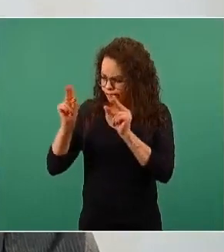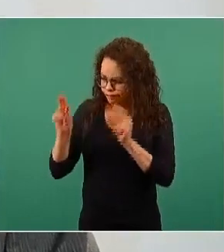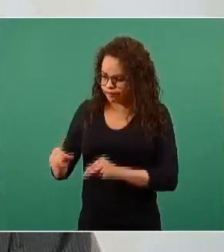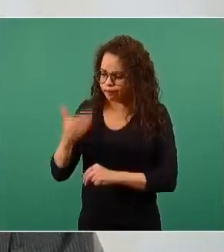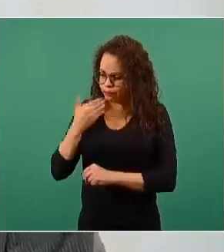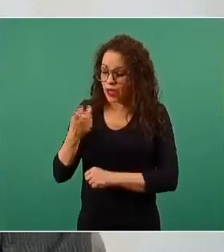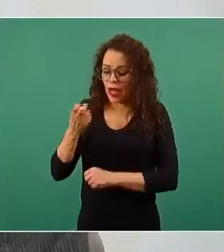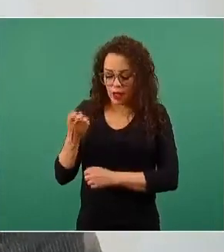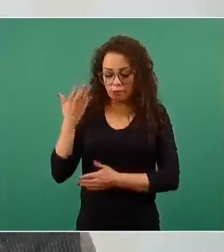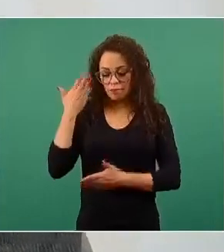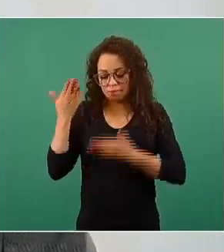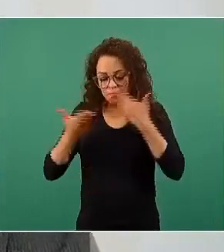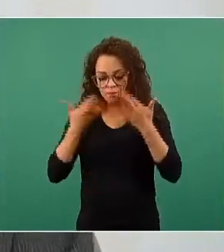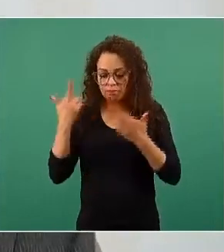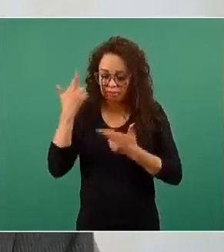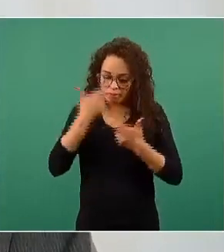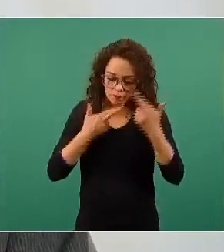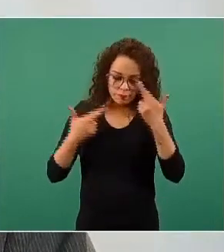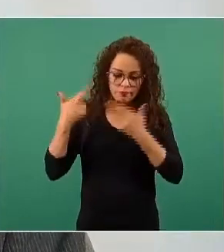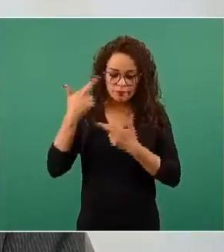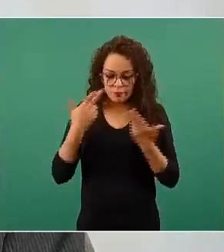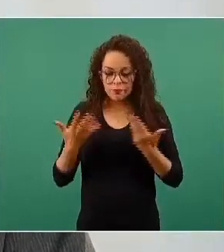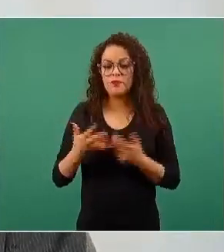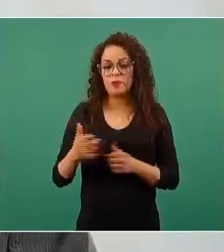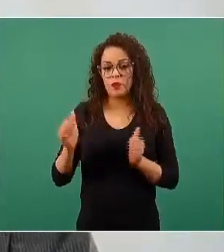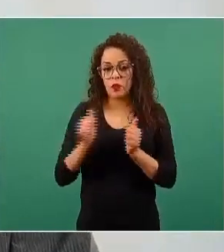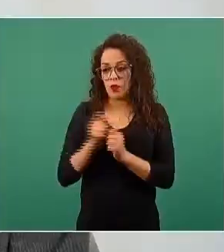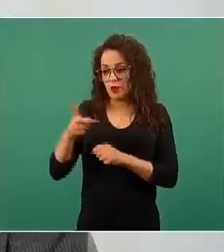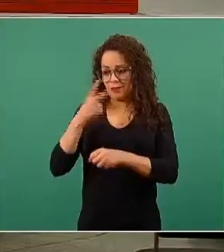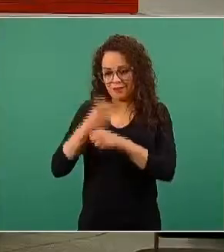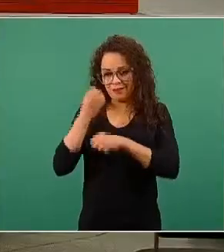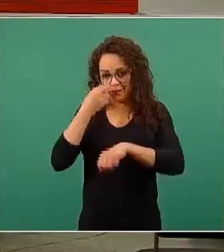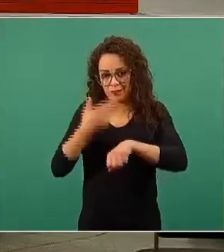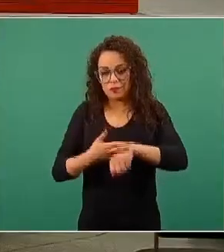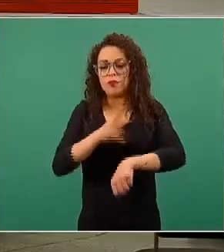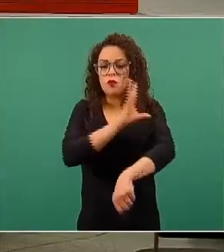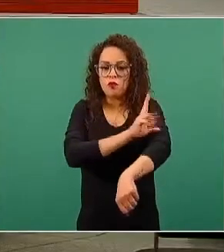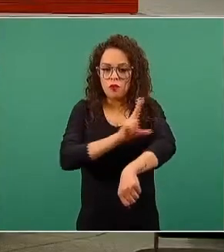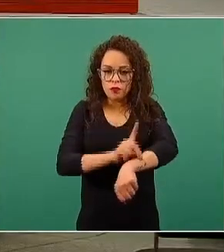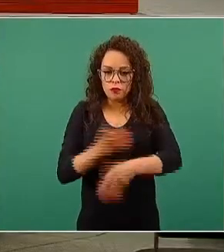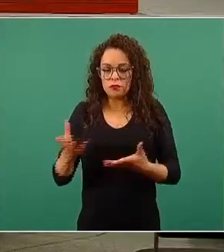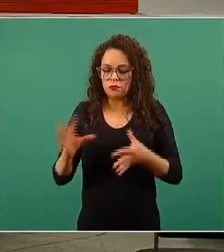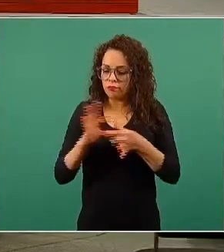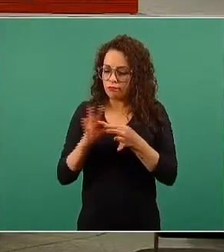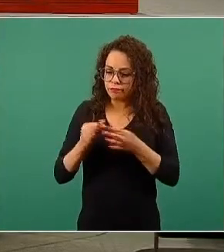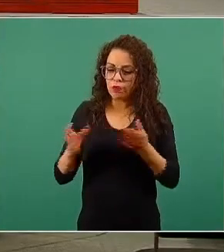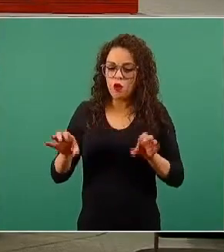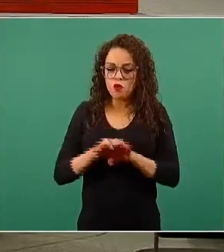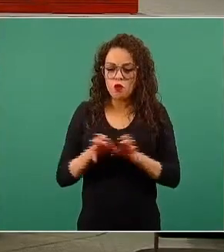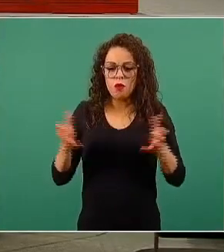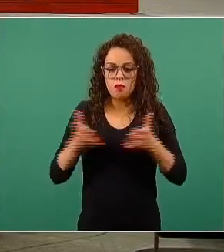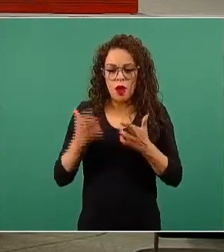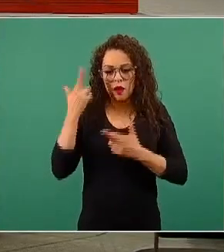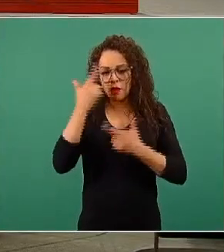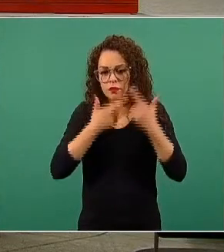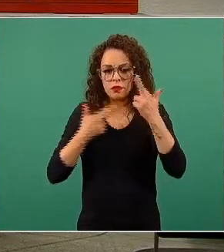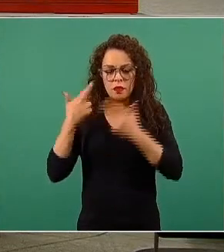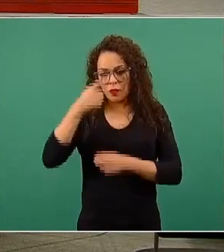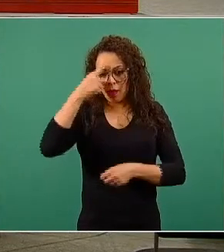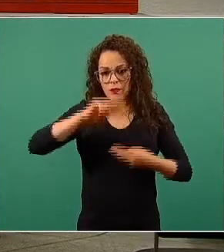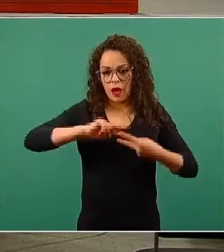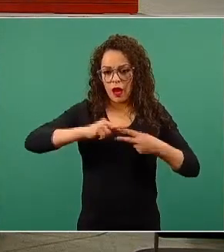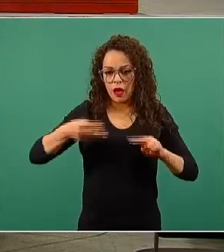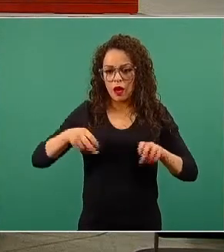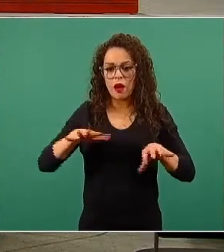se valoró, se hizo la coordinación con la subsecretaría, se llevaron a procesamiento de secuenciación genética, y tenemos una